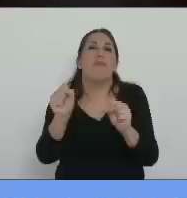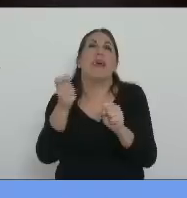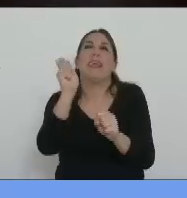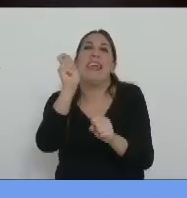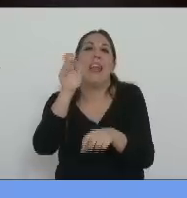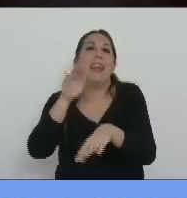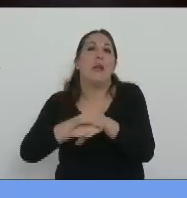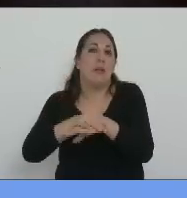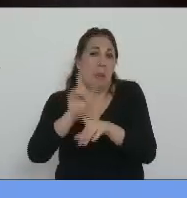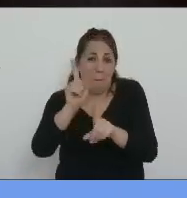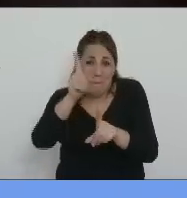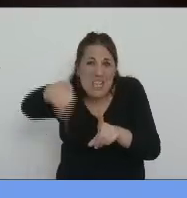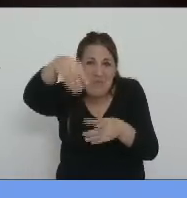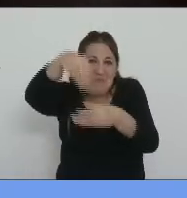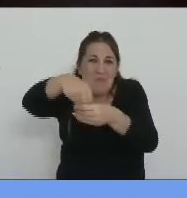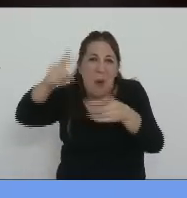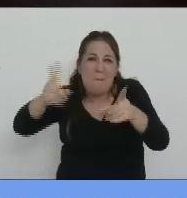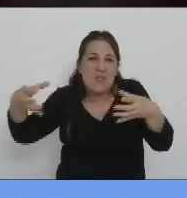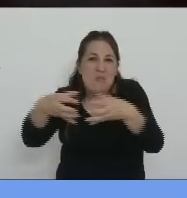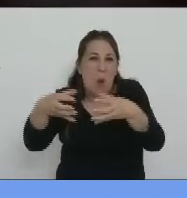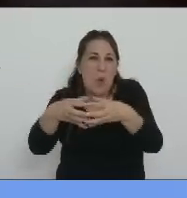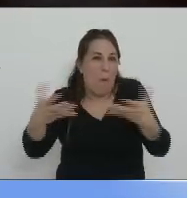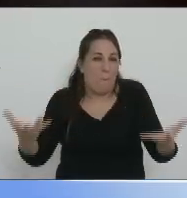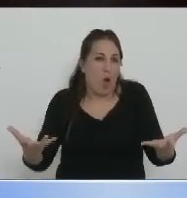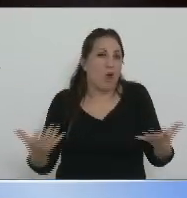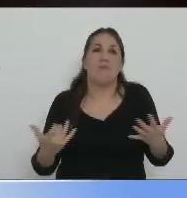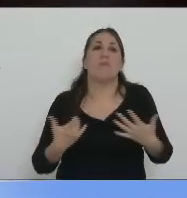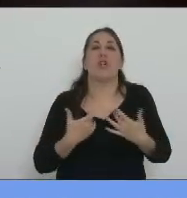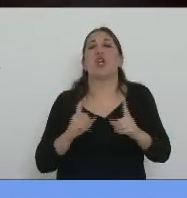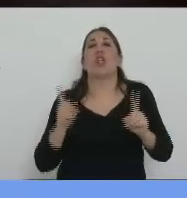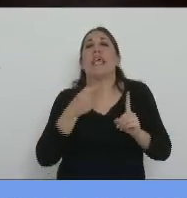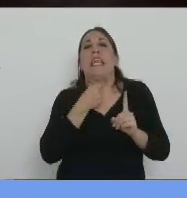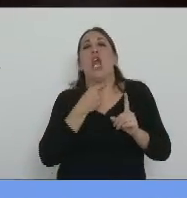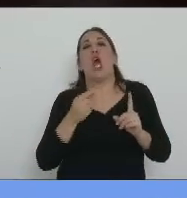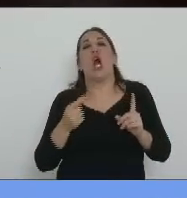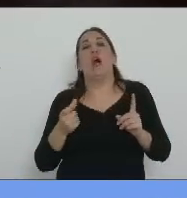mismos entonces yo no quiero ser injusto